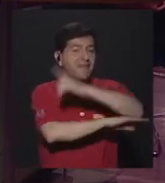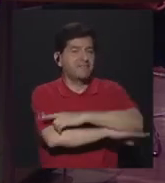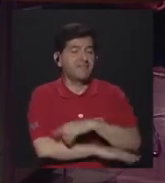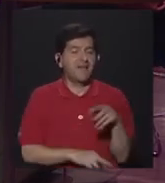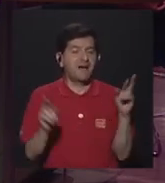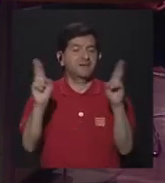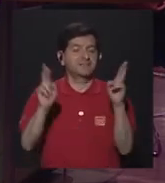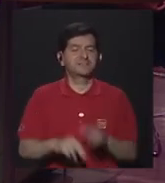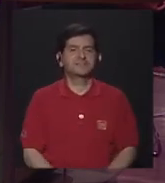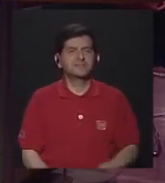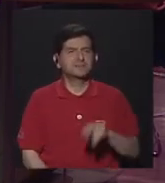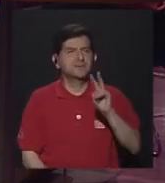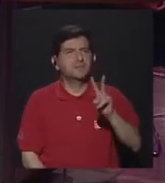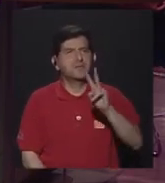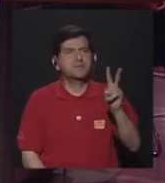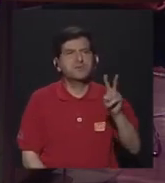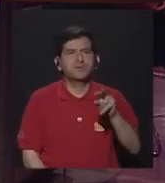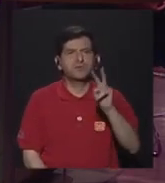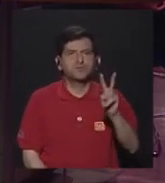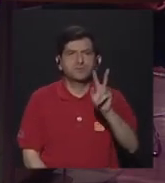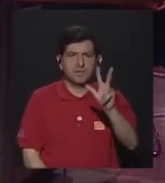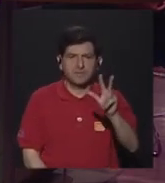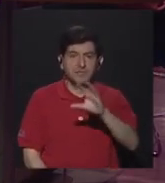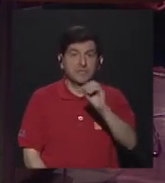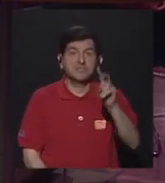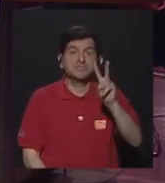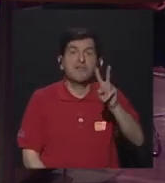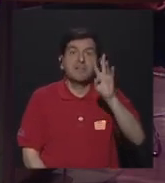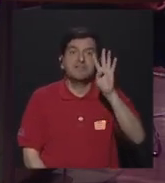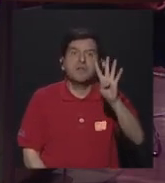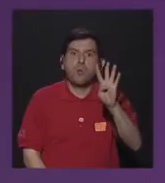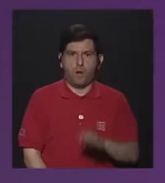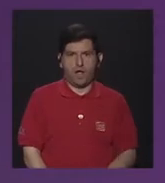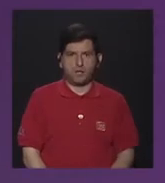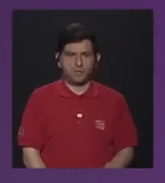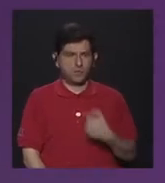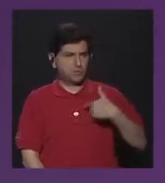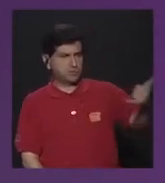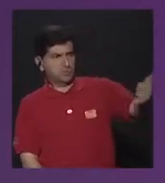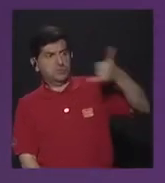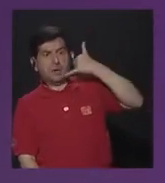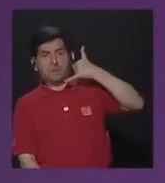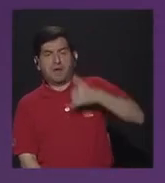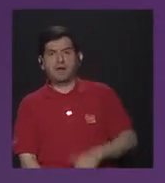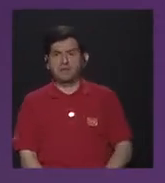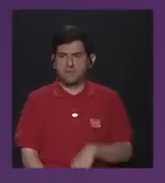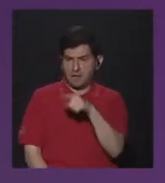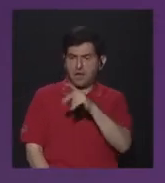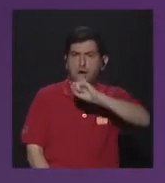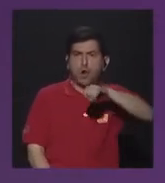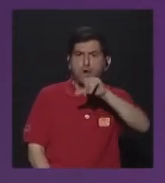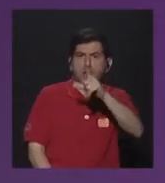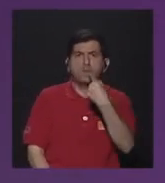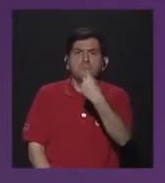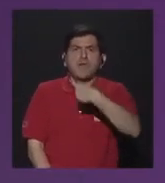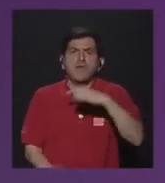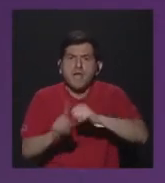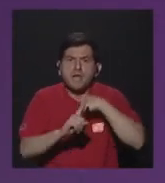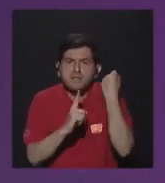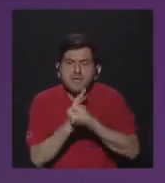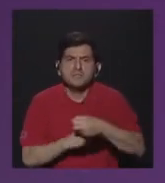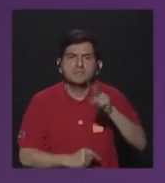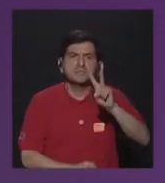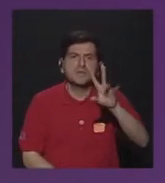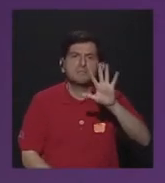22 23 24 inclusive yo recibí una llamada de jorge que es el que me pone al tanto de la situación el